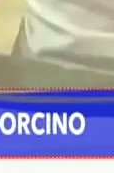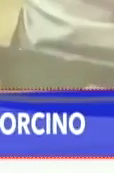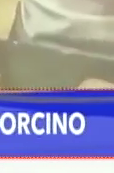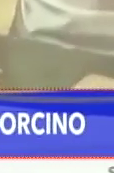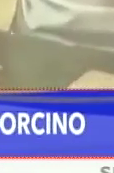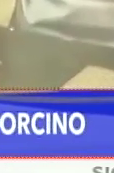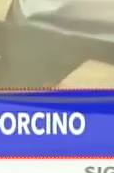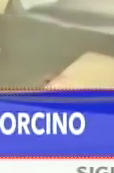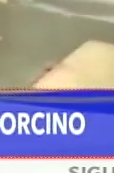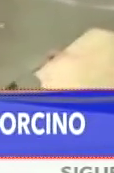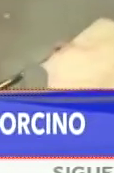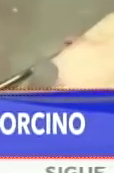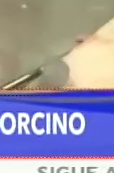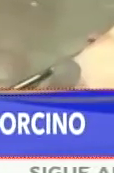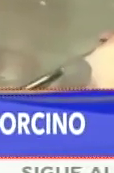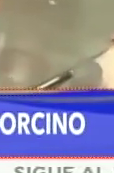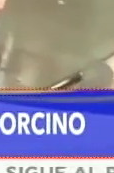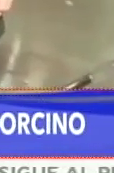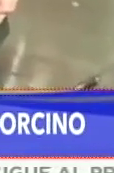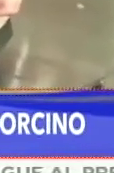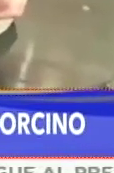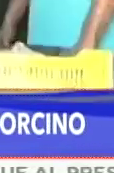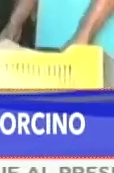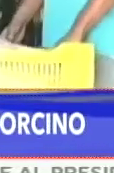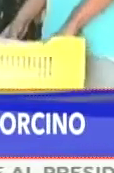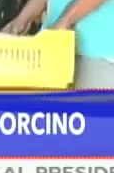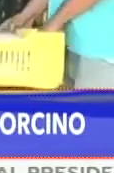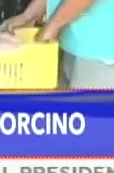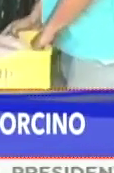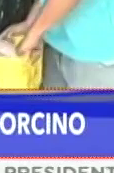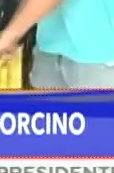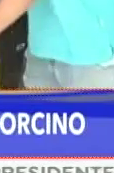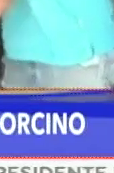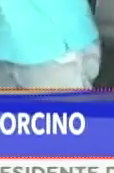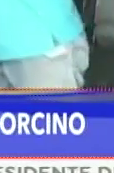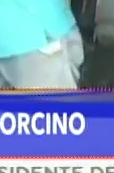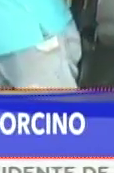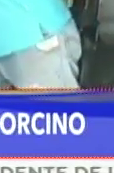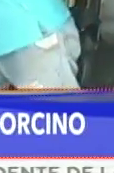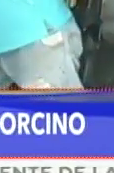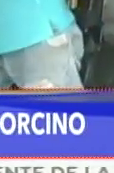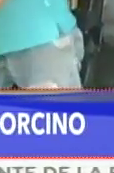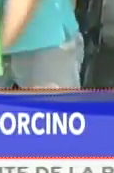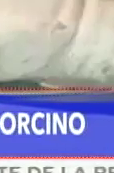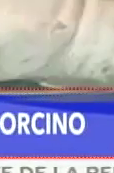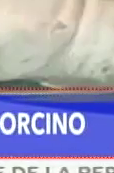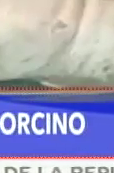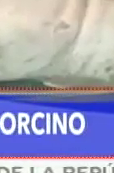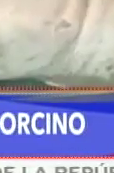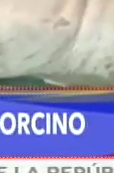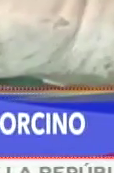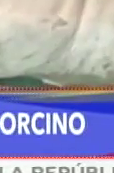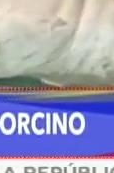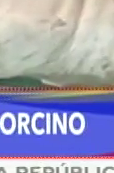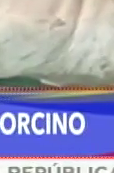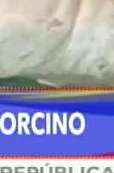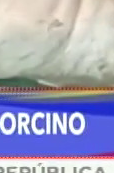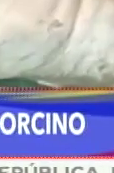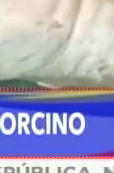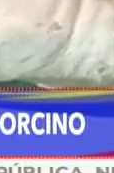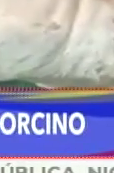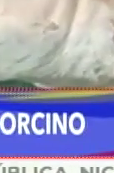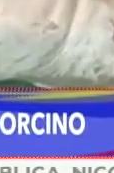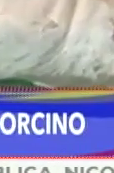piezas importantes de cerdo para contribuir al abastecimiento de pernil, el